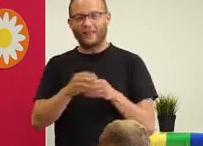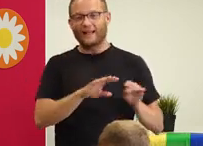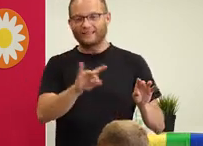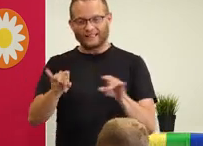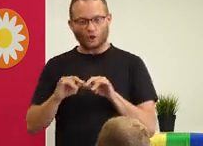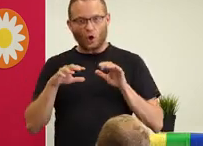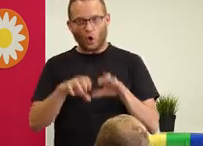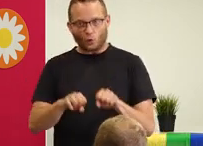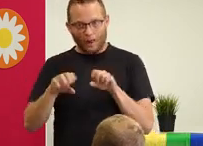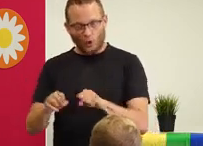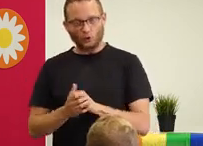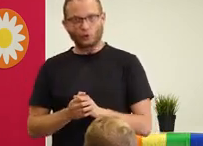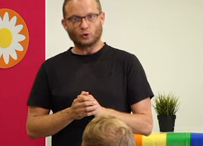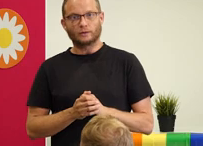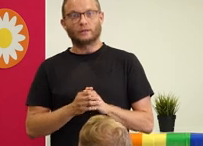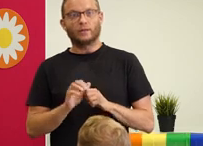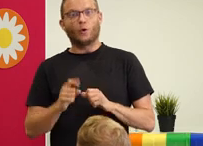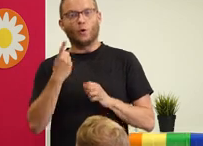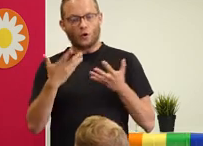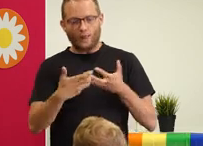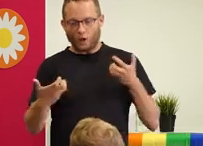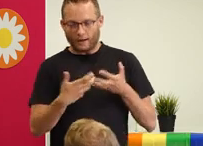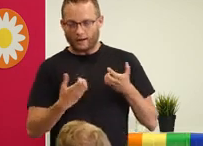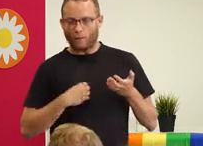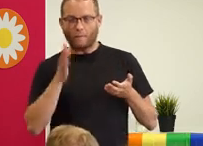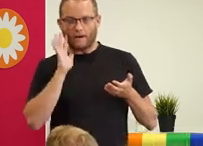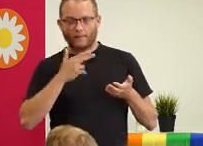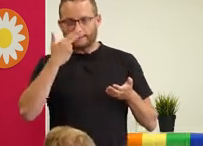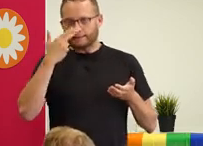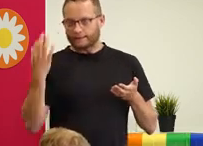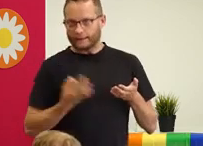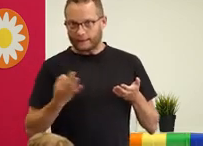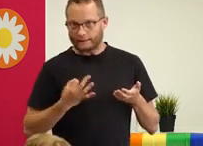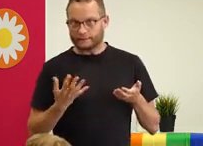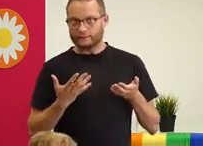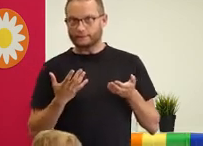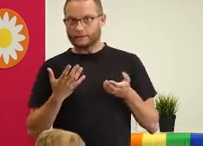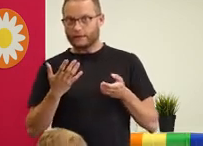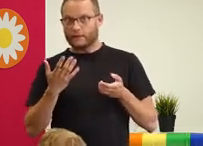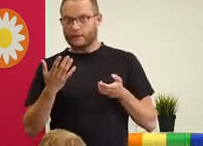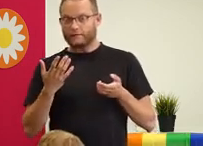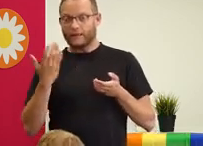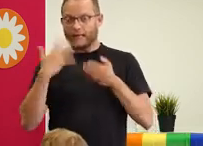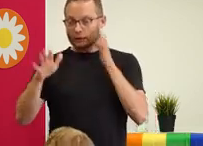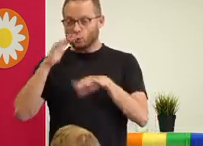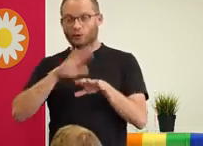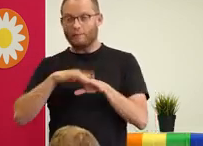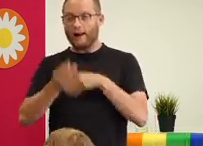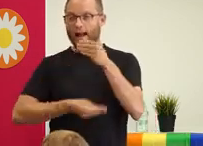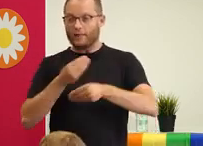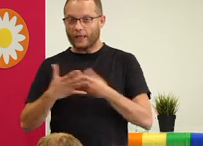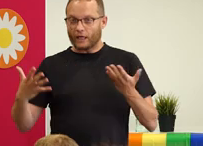territorios ocupados. Y uno de los párrafos que me parece súper interesante es: "El pretexto de todas estas